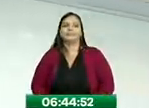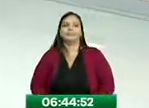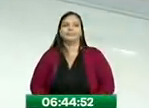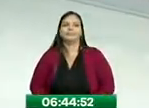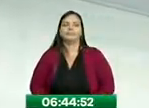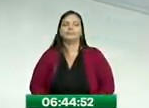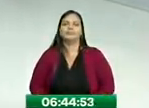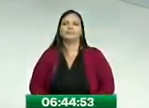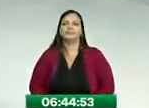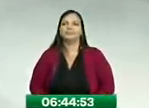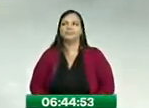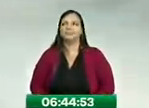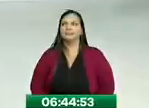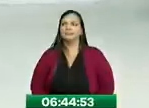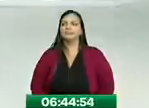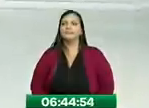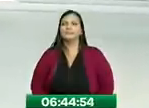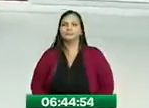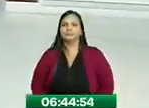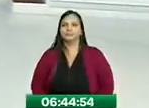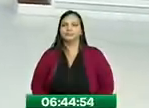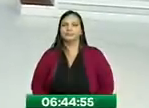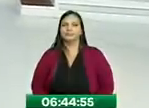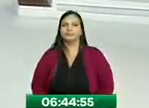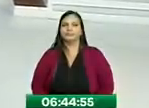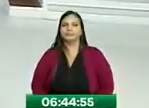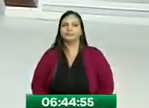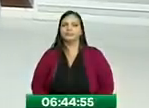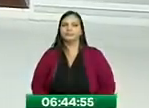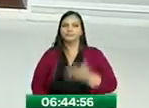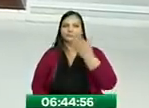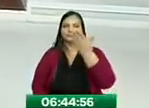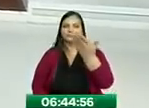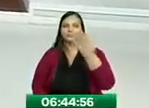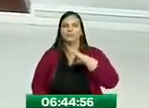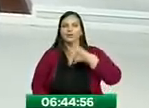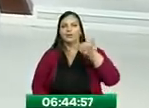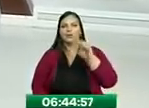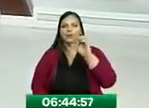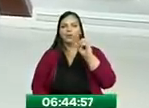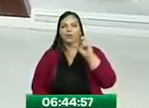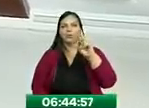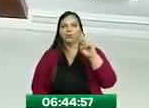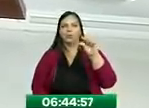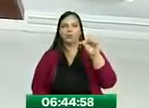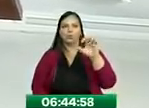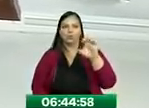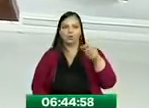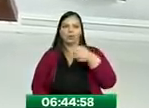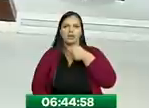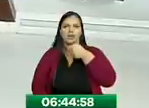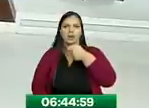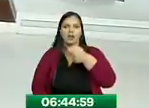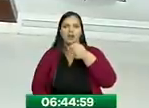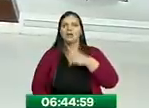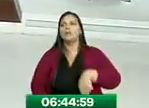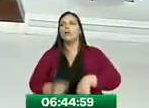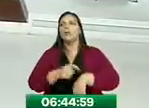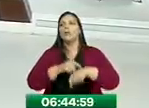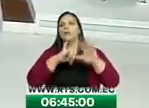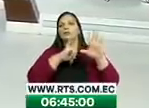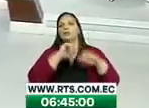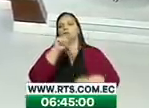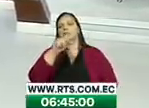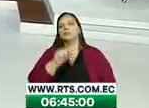compañero que ya está listo y preparado, nuestro querido compañero Jorge Salazar. A propósito, cuando son las 6:45 de la